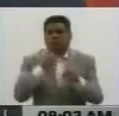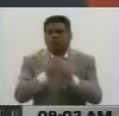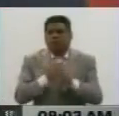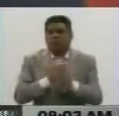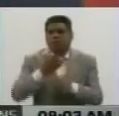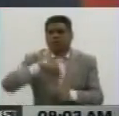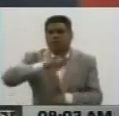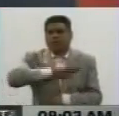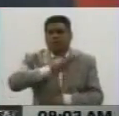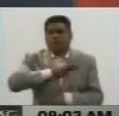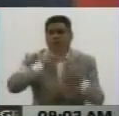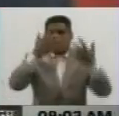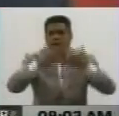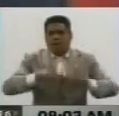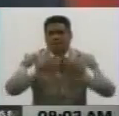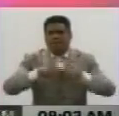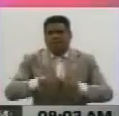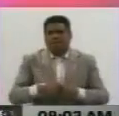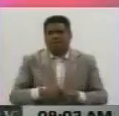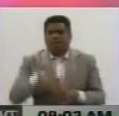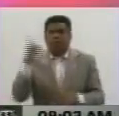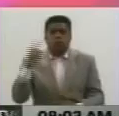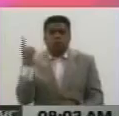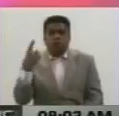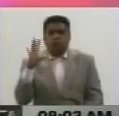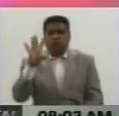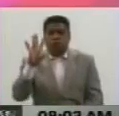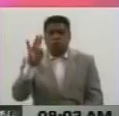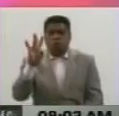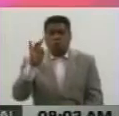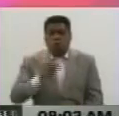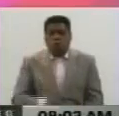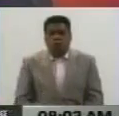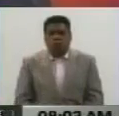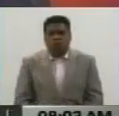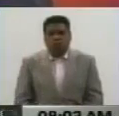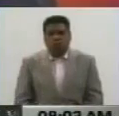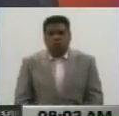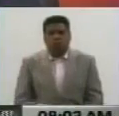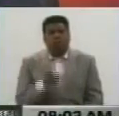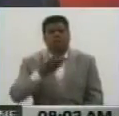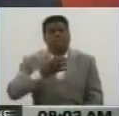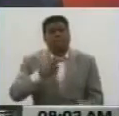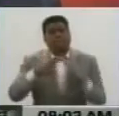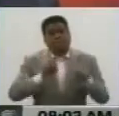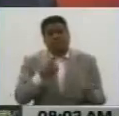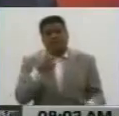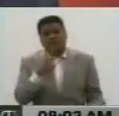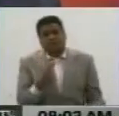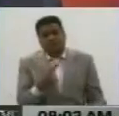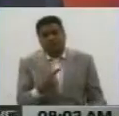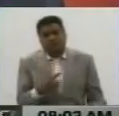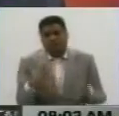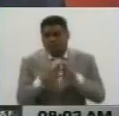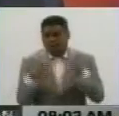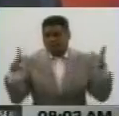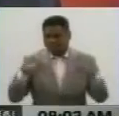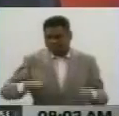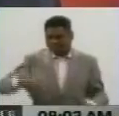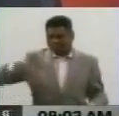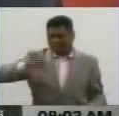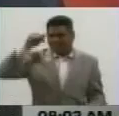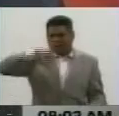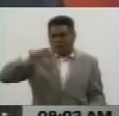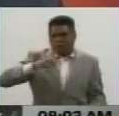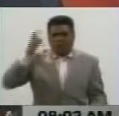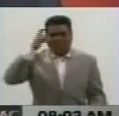industria transformadora. ¿No es nada más oro? No es nada más oro. Afortunadamente. Pero te voy a decir una cosa, la gran riqueza que hoy en día